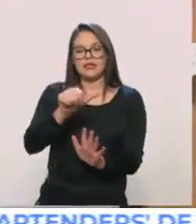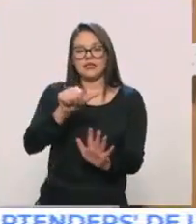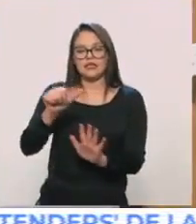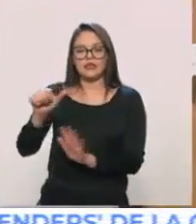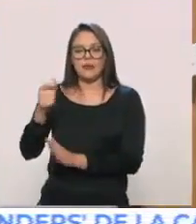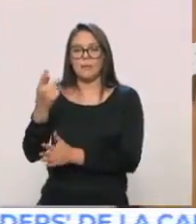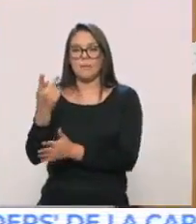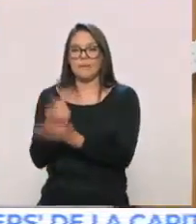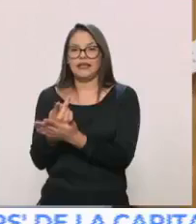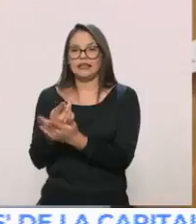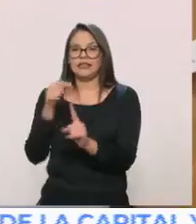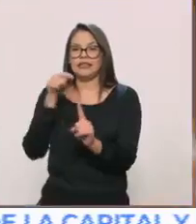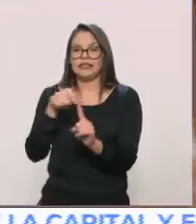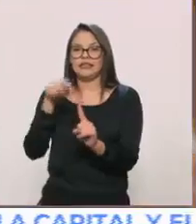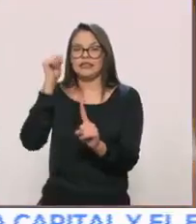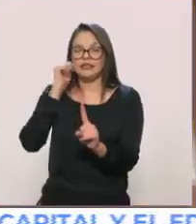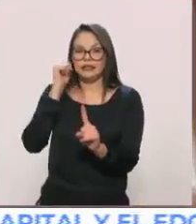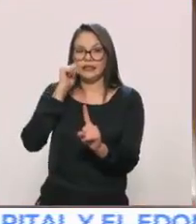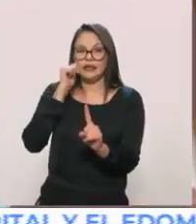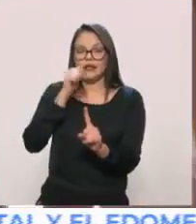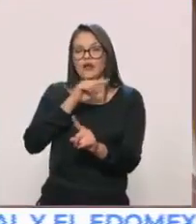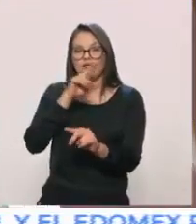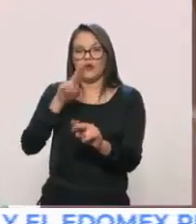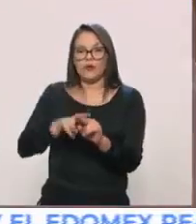que gana un médico general y los